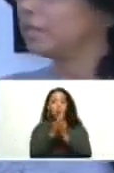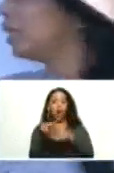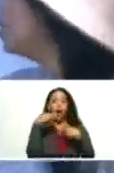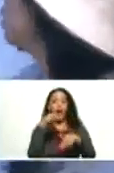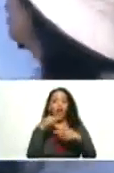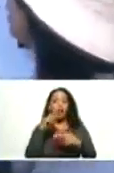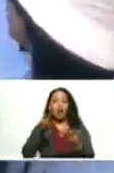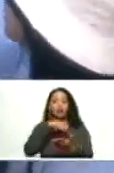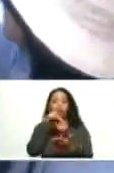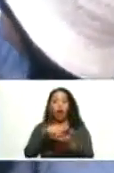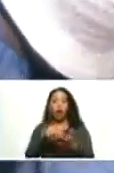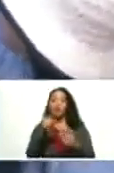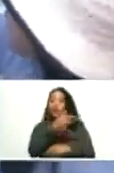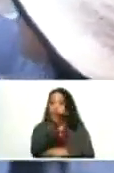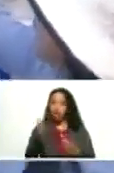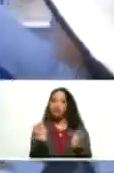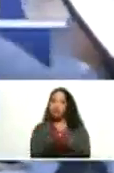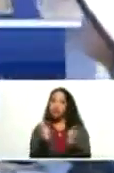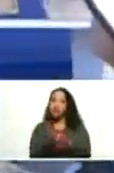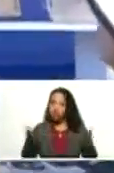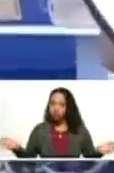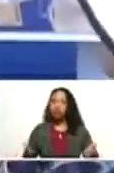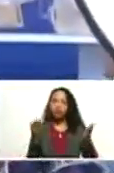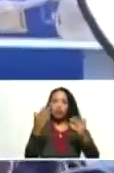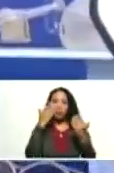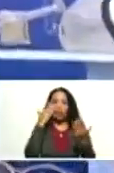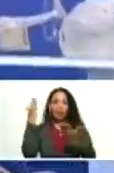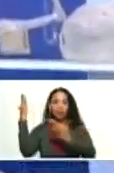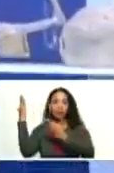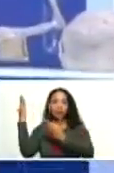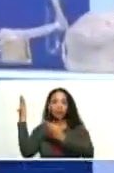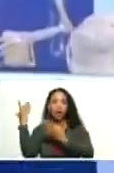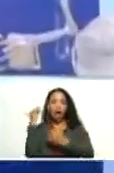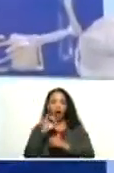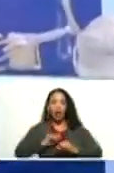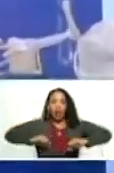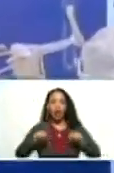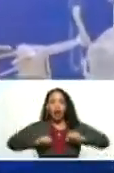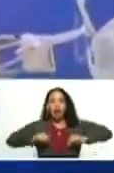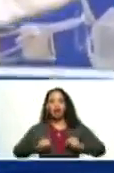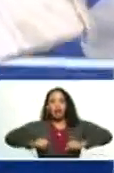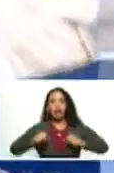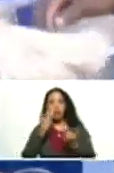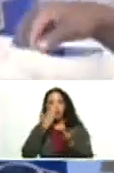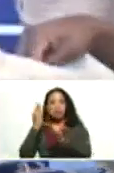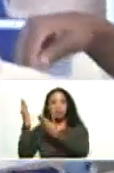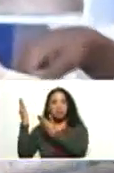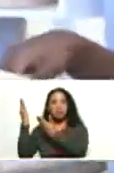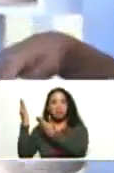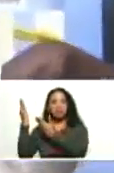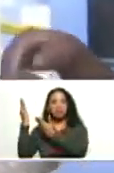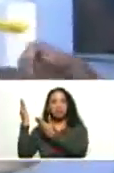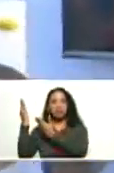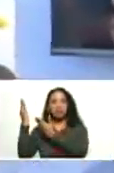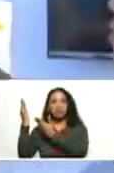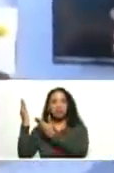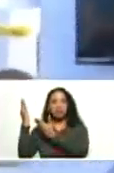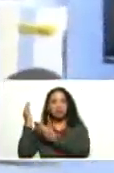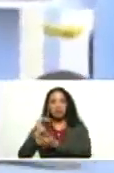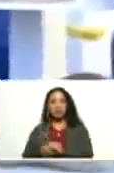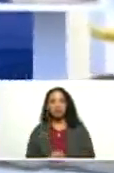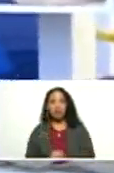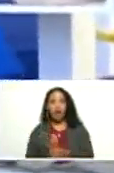motívese, motívese, motívese. Mira, aquí está la gallina. ¿Qué me trae la gallina? ¿Qué dices tú de la gallina? A